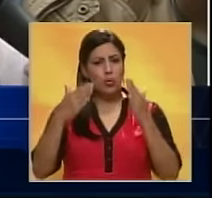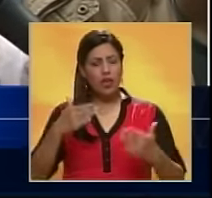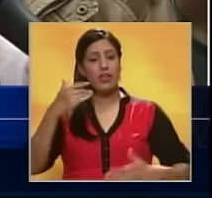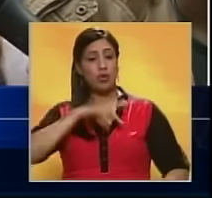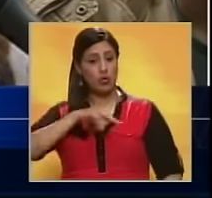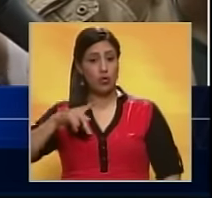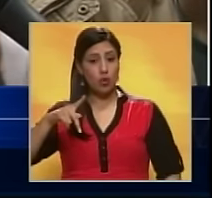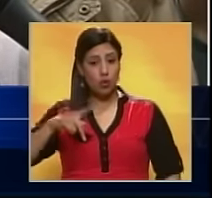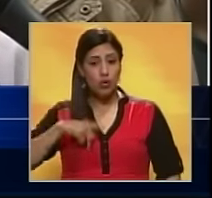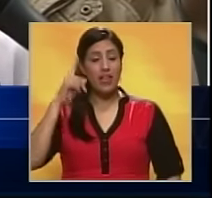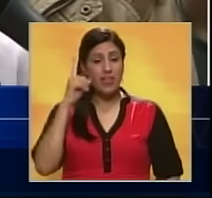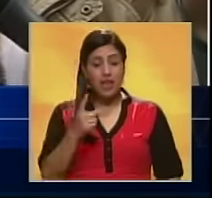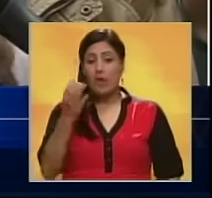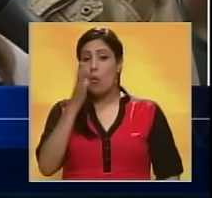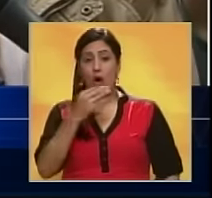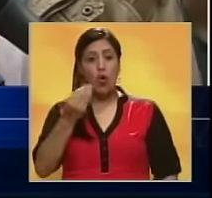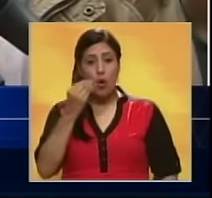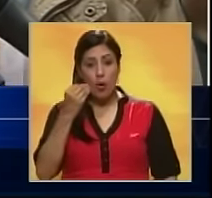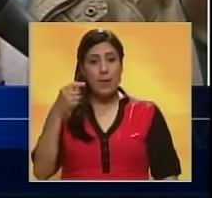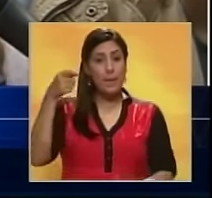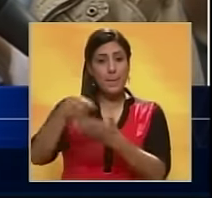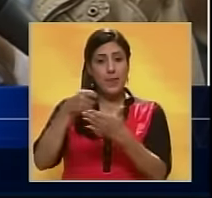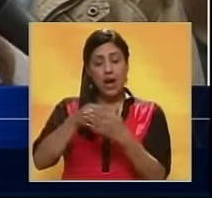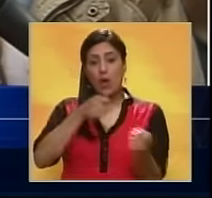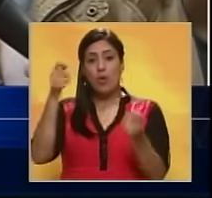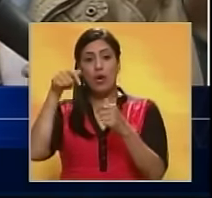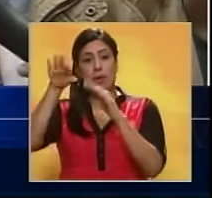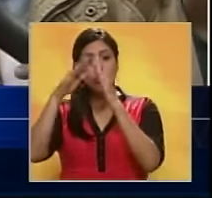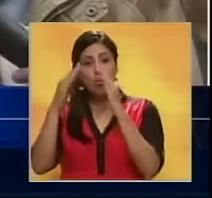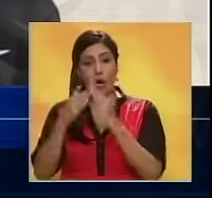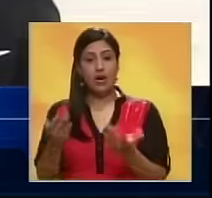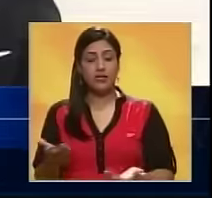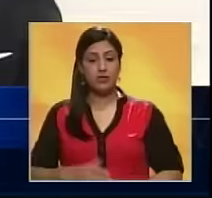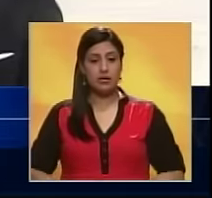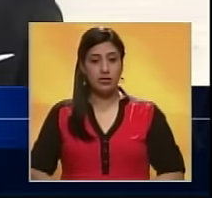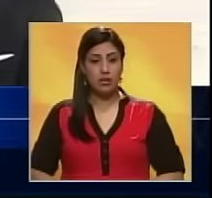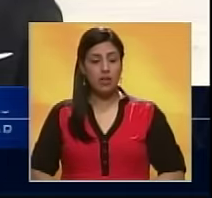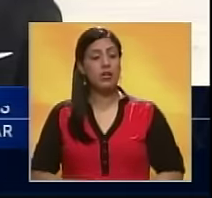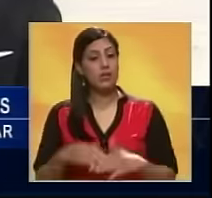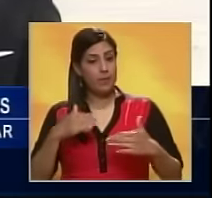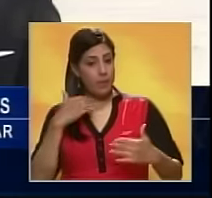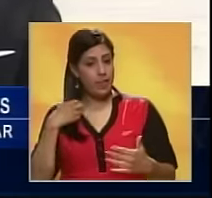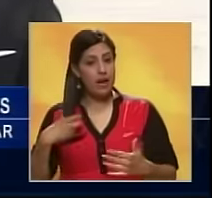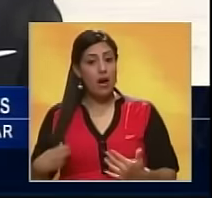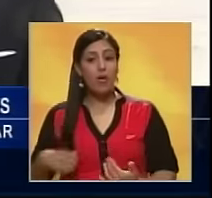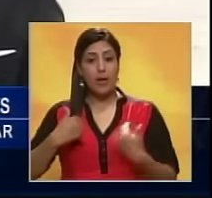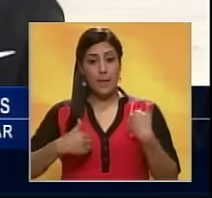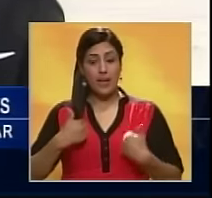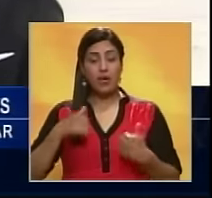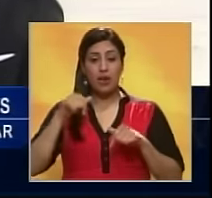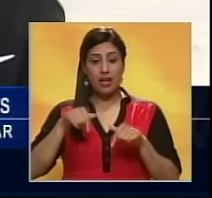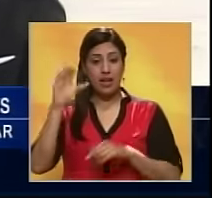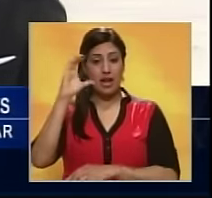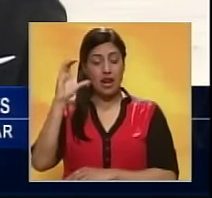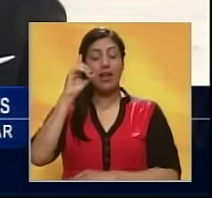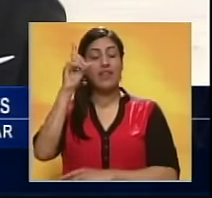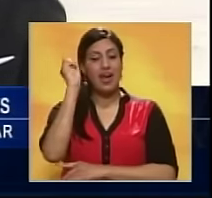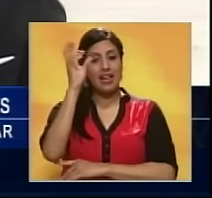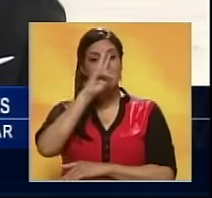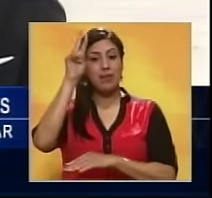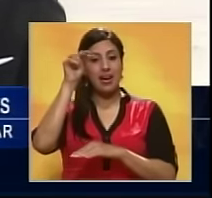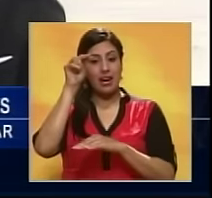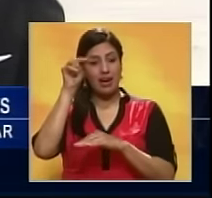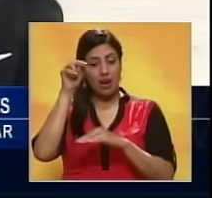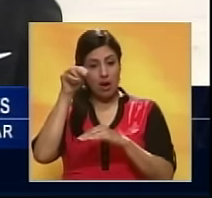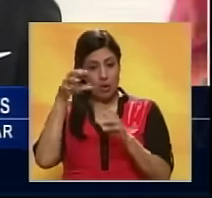los estudiantes dejan de comer para pagar y trasladarse a sus casas de estudio. Se espera que para este miércoles se realice aquí en Caracas una Asamblea Nacional